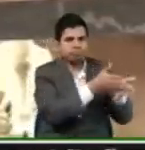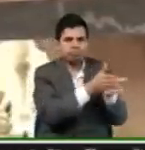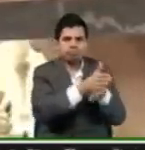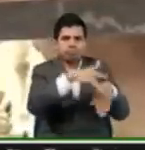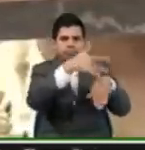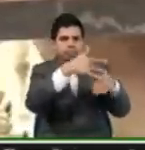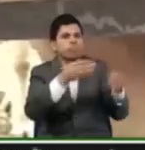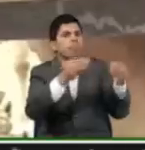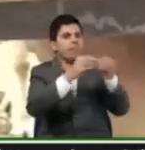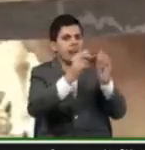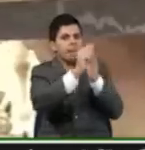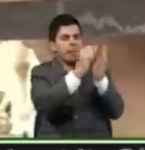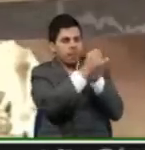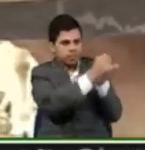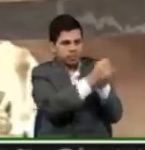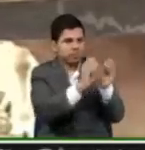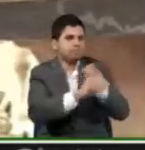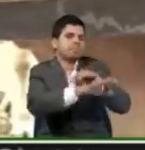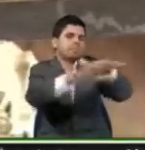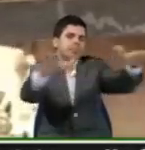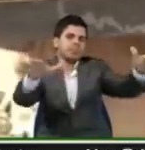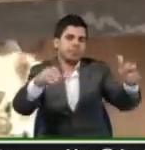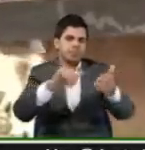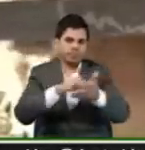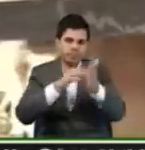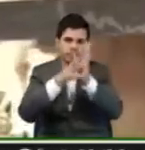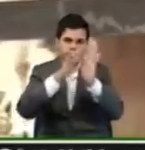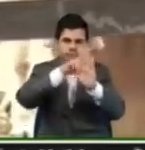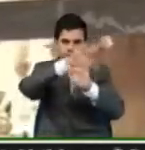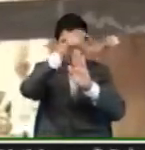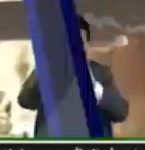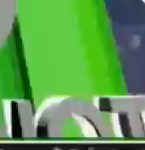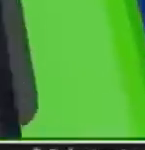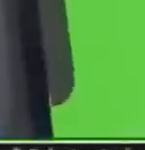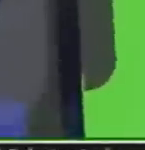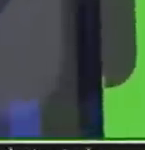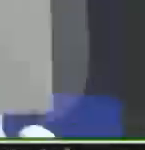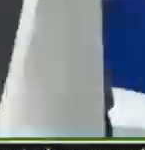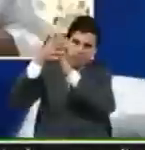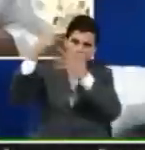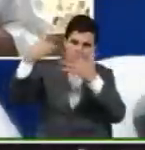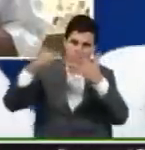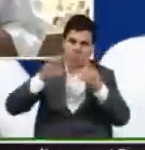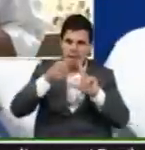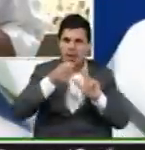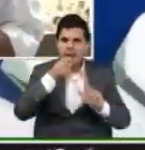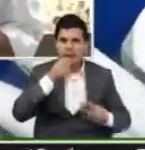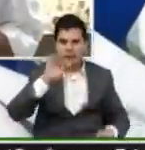fomentando este programa. Compañeros, hasta aquí toda la información. Continúen ustedes con más Oriente Noticias. Muy buenas tardes.